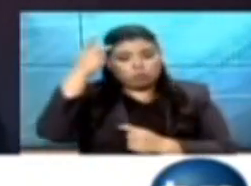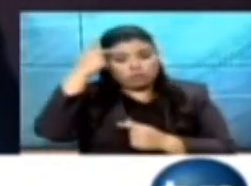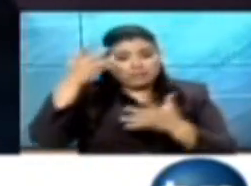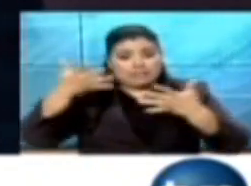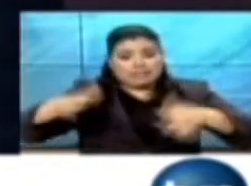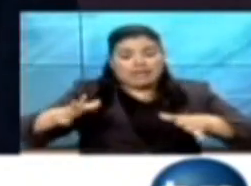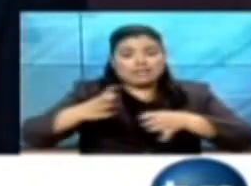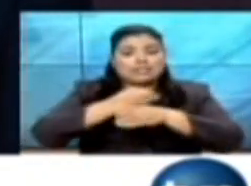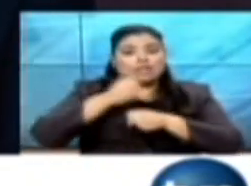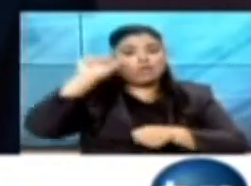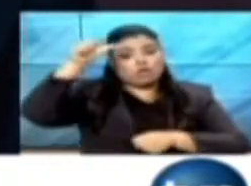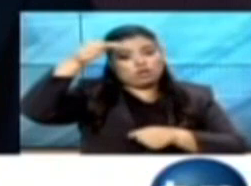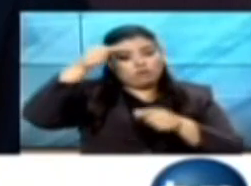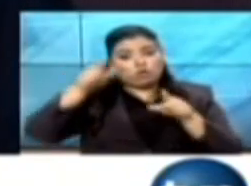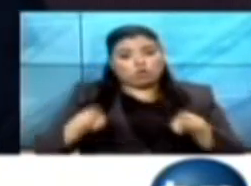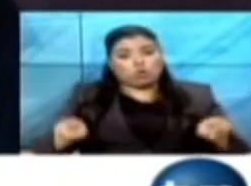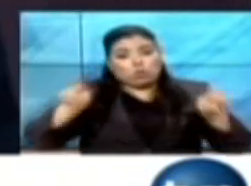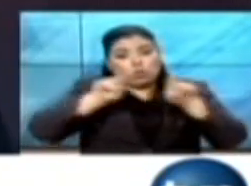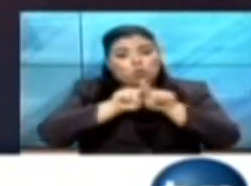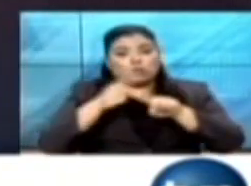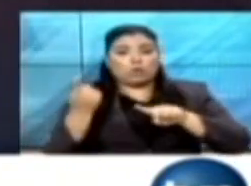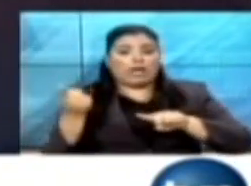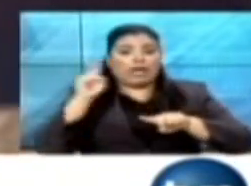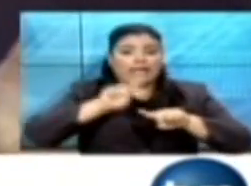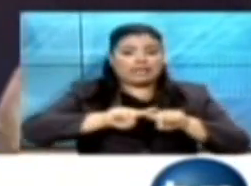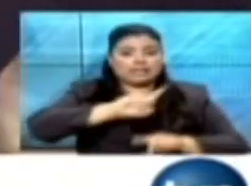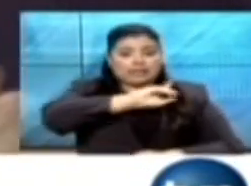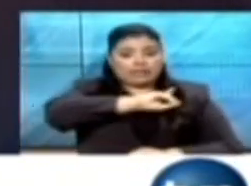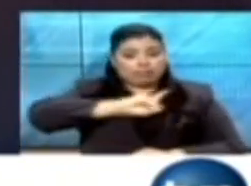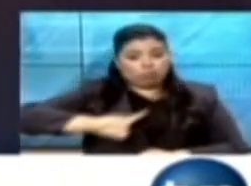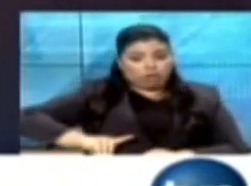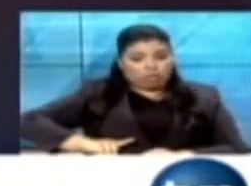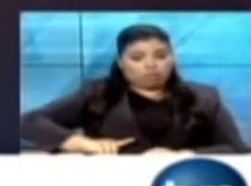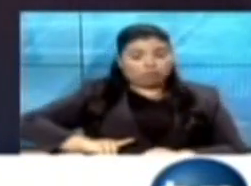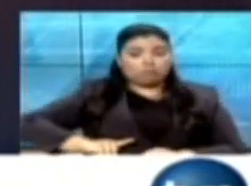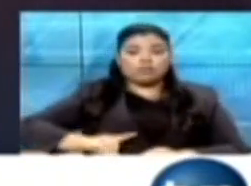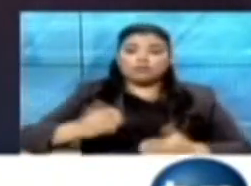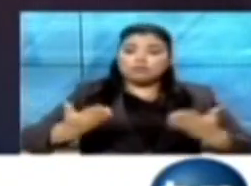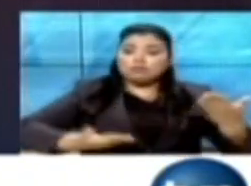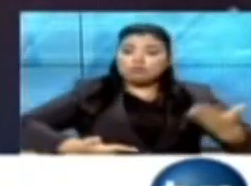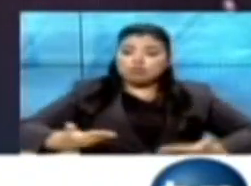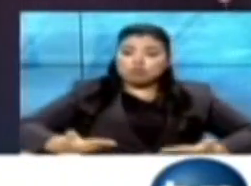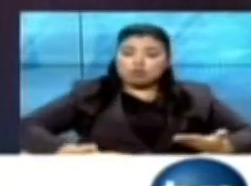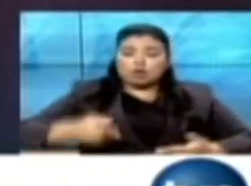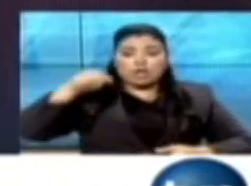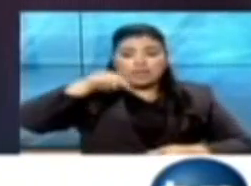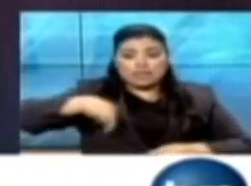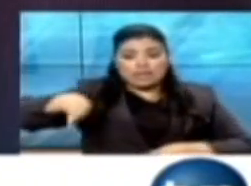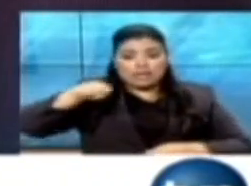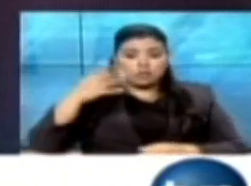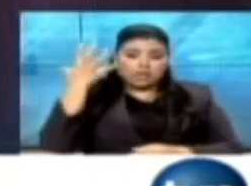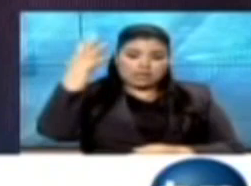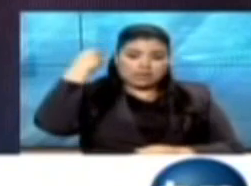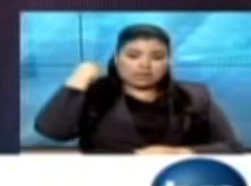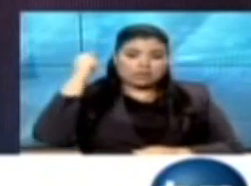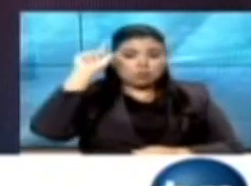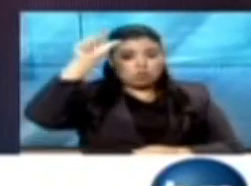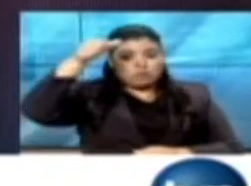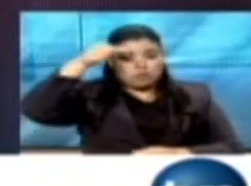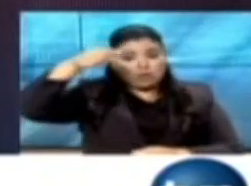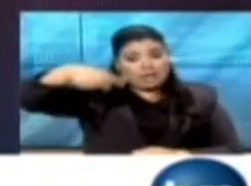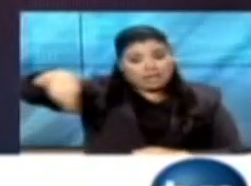gobierno junto a exdiputados y funcionarios de esos gobiernos. Son ellos